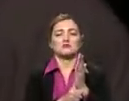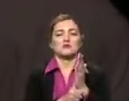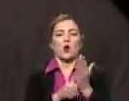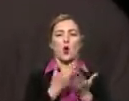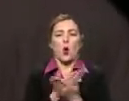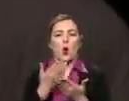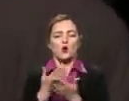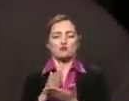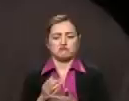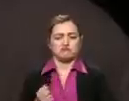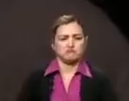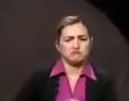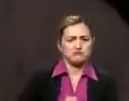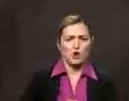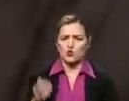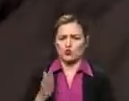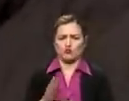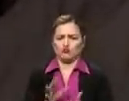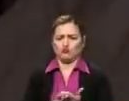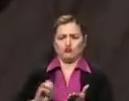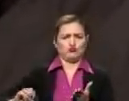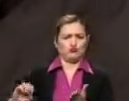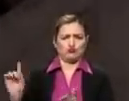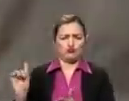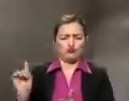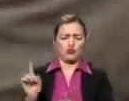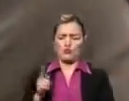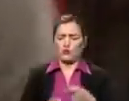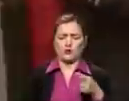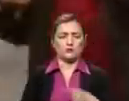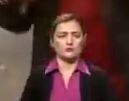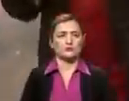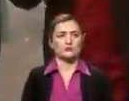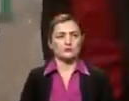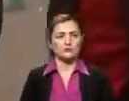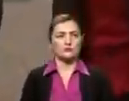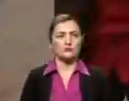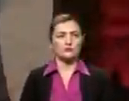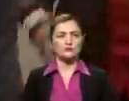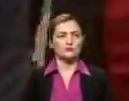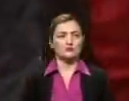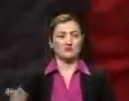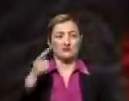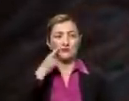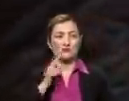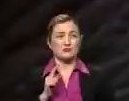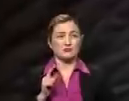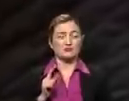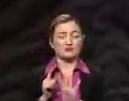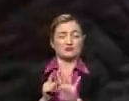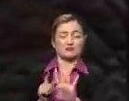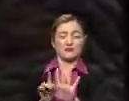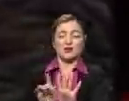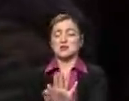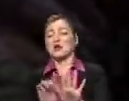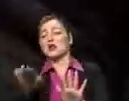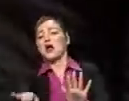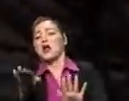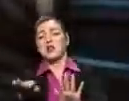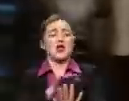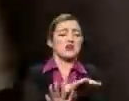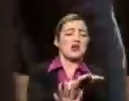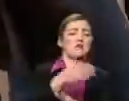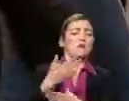objetos que puedan afectarle al cliente. Tú eres la que yo traje. A pocos metros en la Plaza Foch,